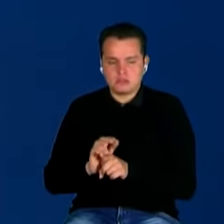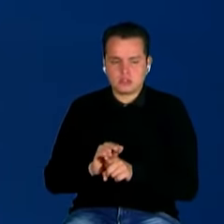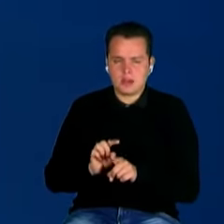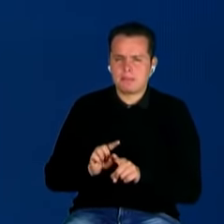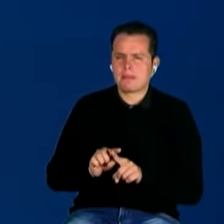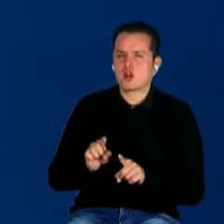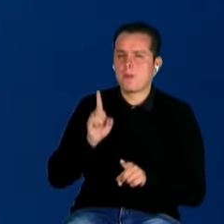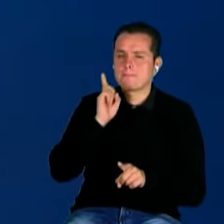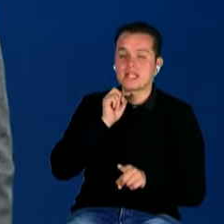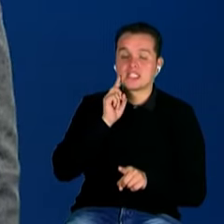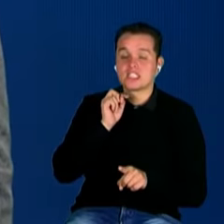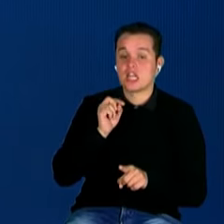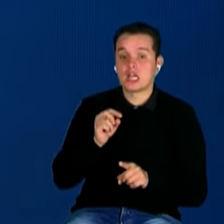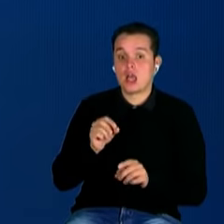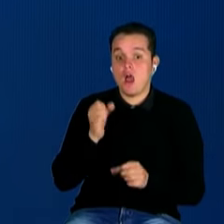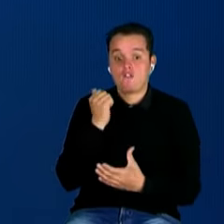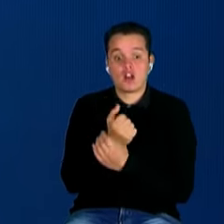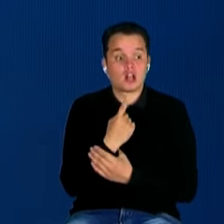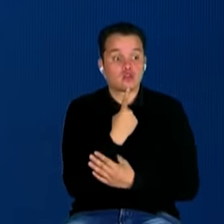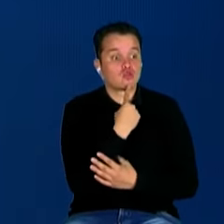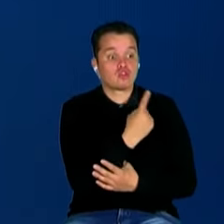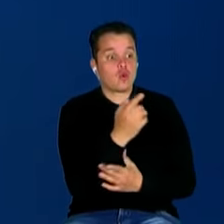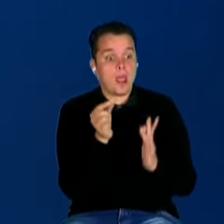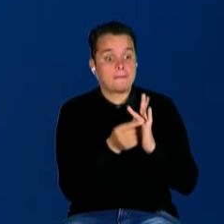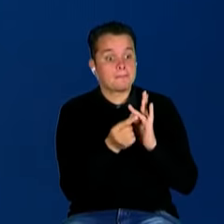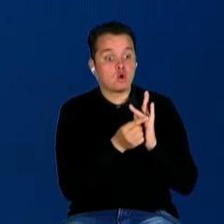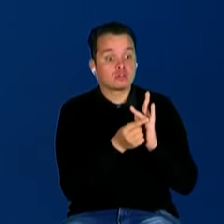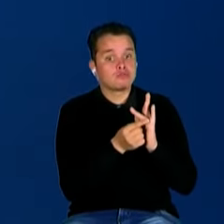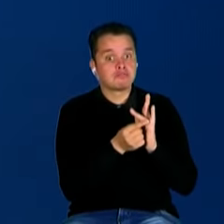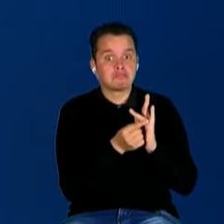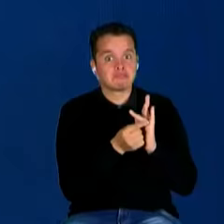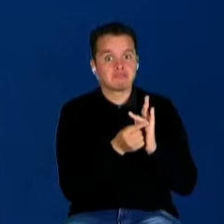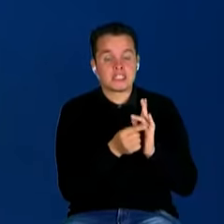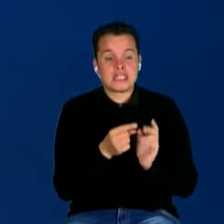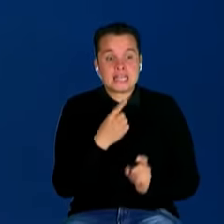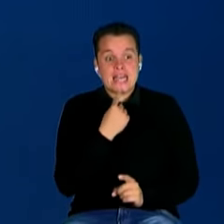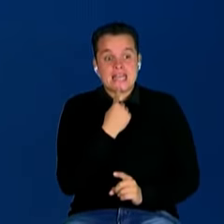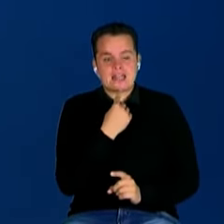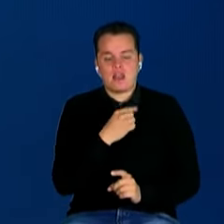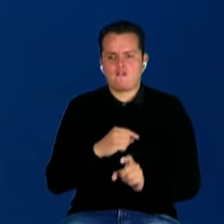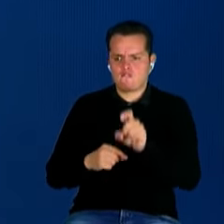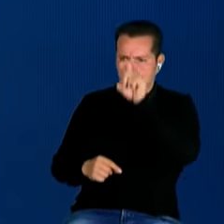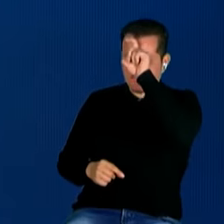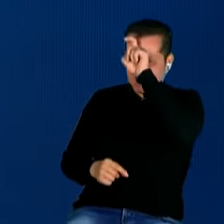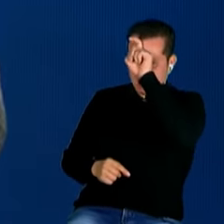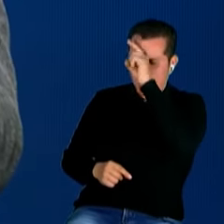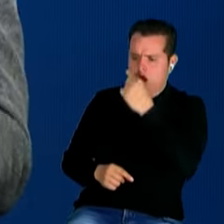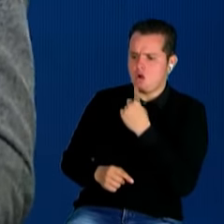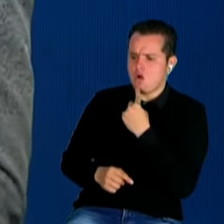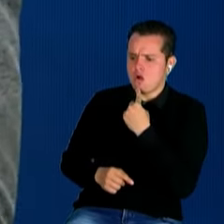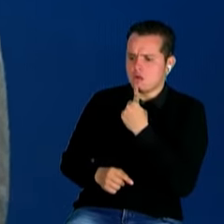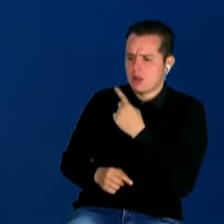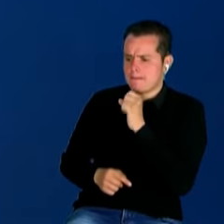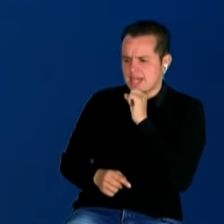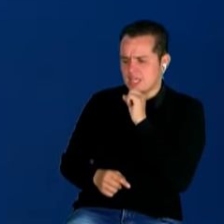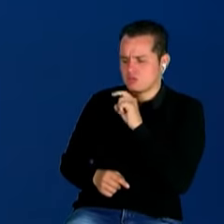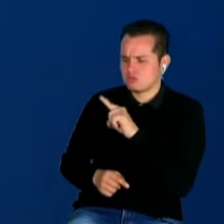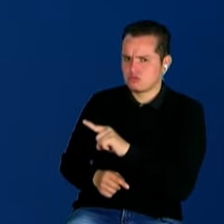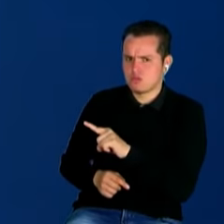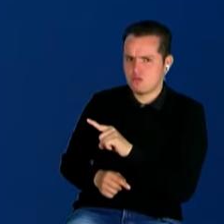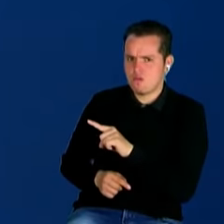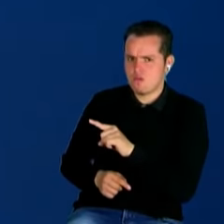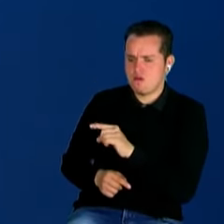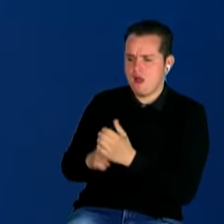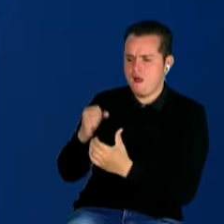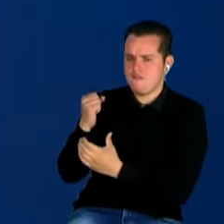porque no dijo que era su esposa. No dijo que era su esposa. Así que Faraón tomó a Abraham